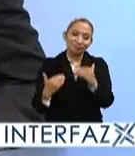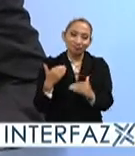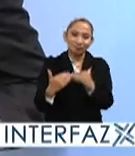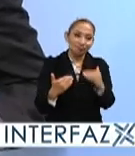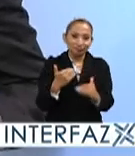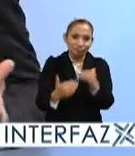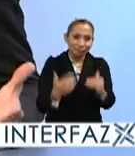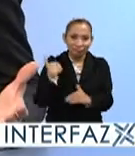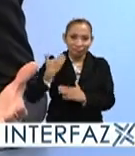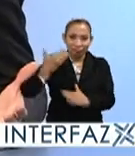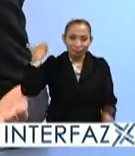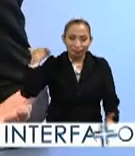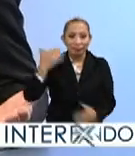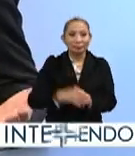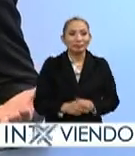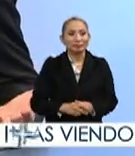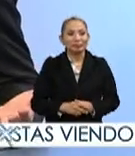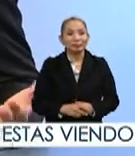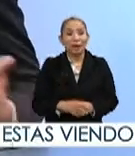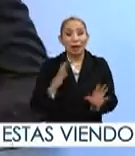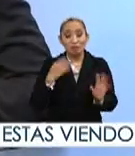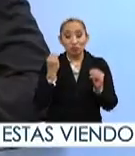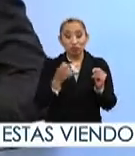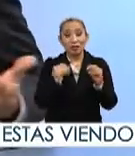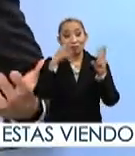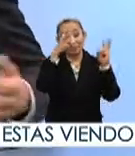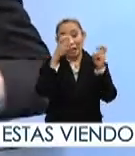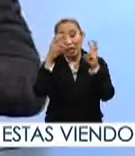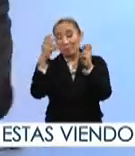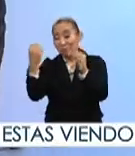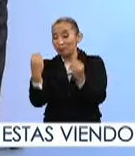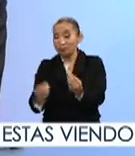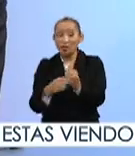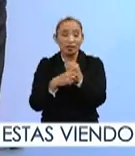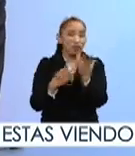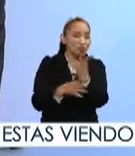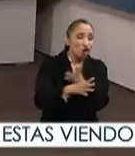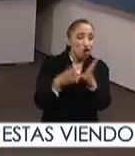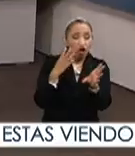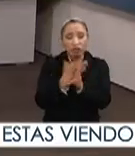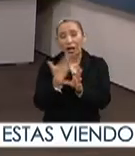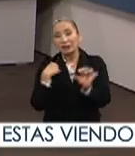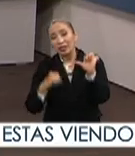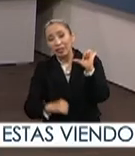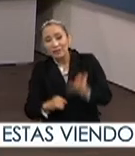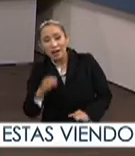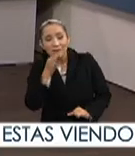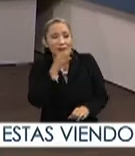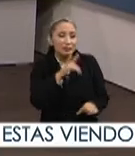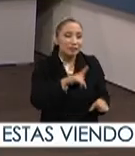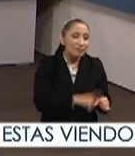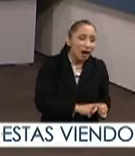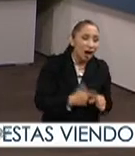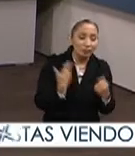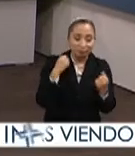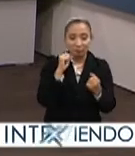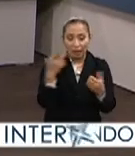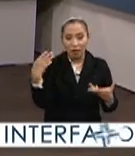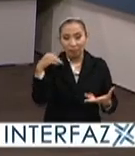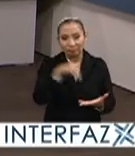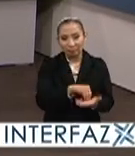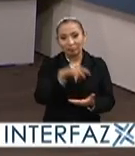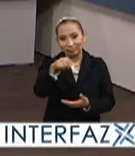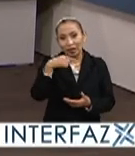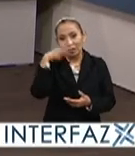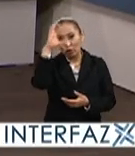existencia este pasado. Carteleras infinitas, Ana Cristina, grandes eventos, festivales, son parte medular